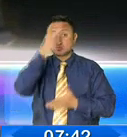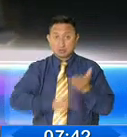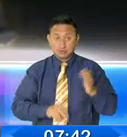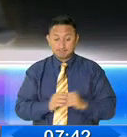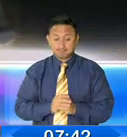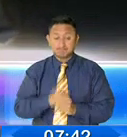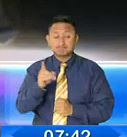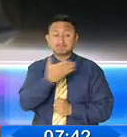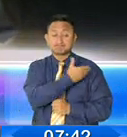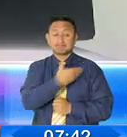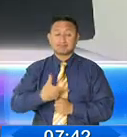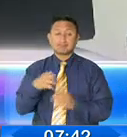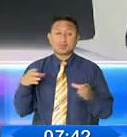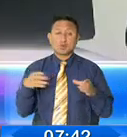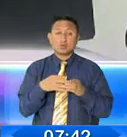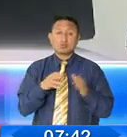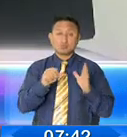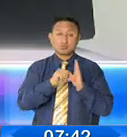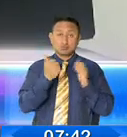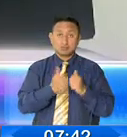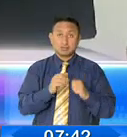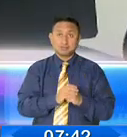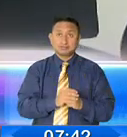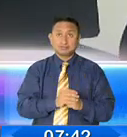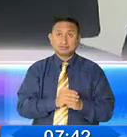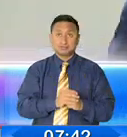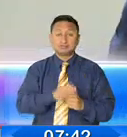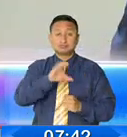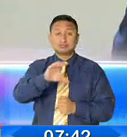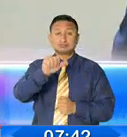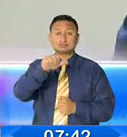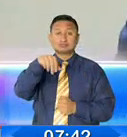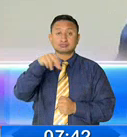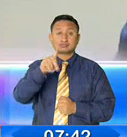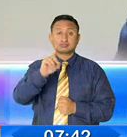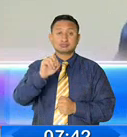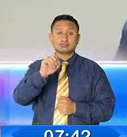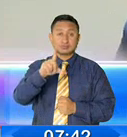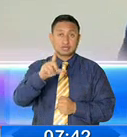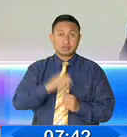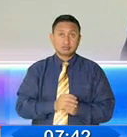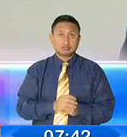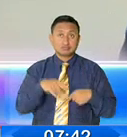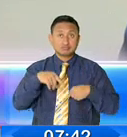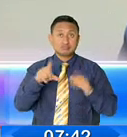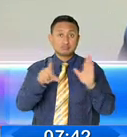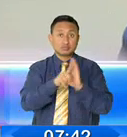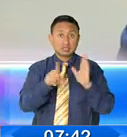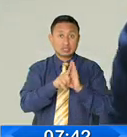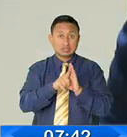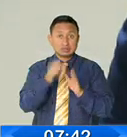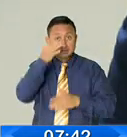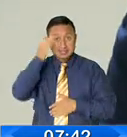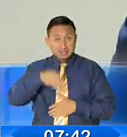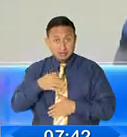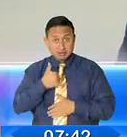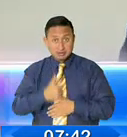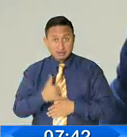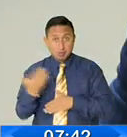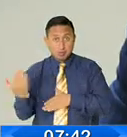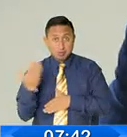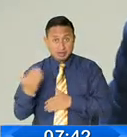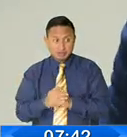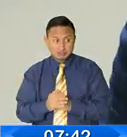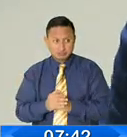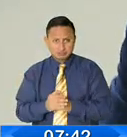de la Comisión Legislativa, Jimmy Candel, aclara. Dicen que esta ley elimine el examen ser bachiller. Cuando en un momento topamos